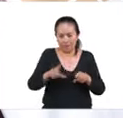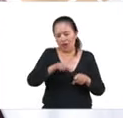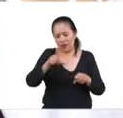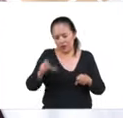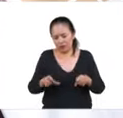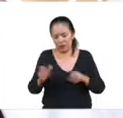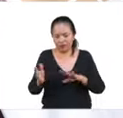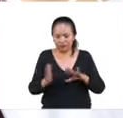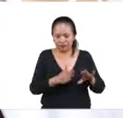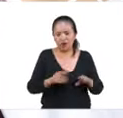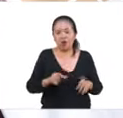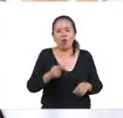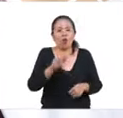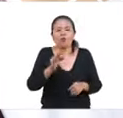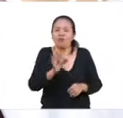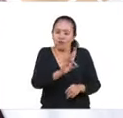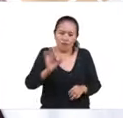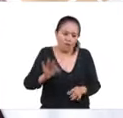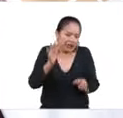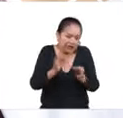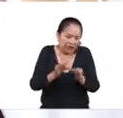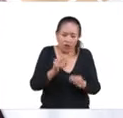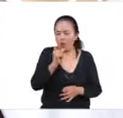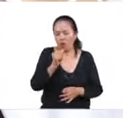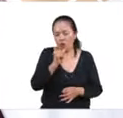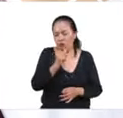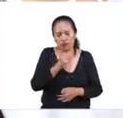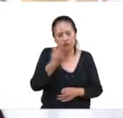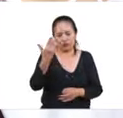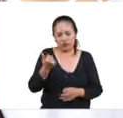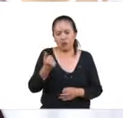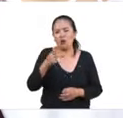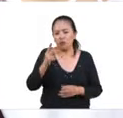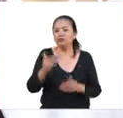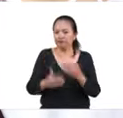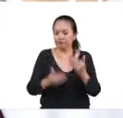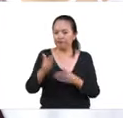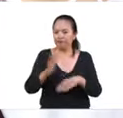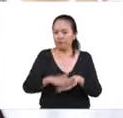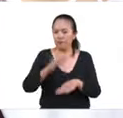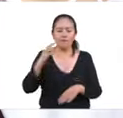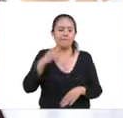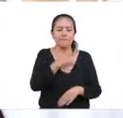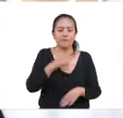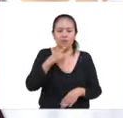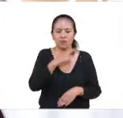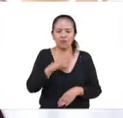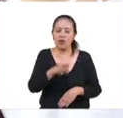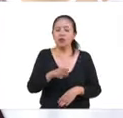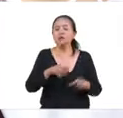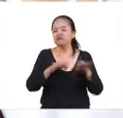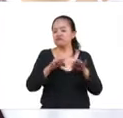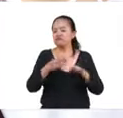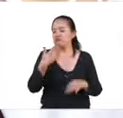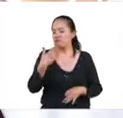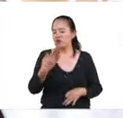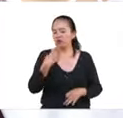siguiente. La fecha exacta todavía no la tenemos, pero va avanzando mucho más rápido. Hay un trabajo muy bueno, la